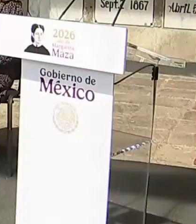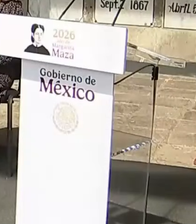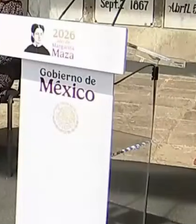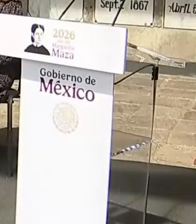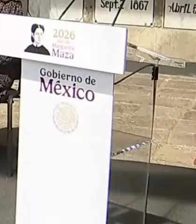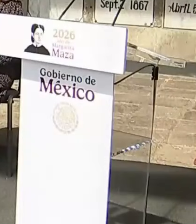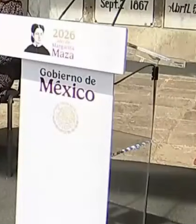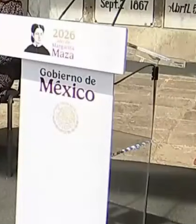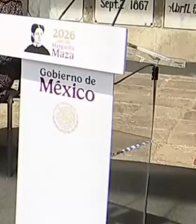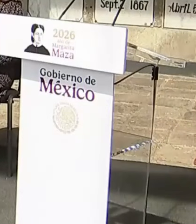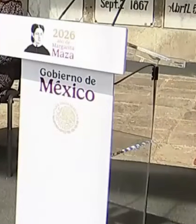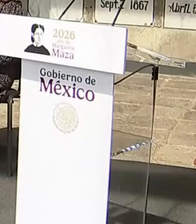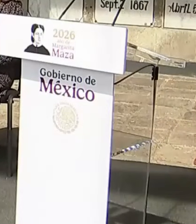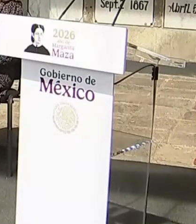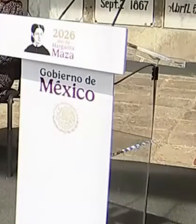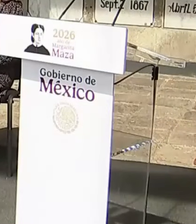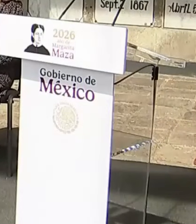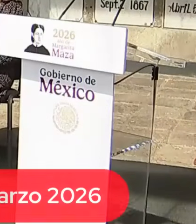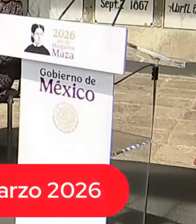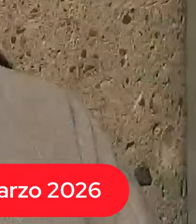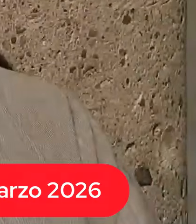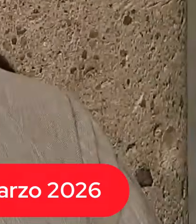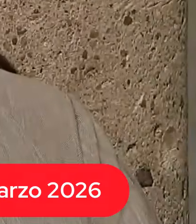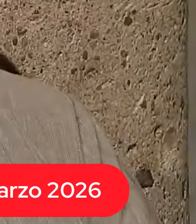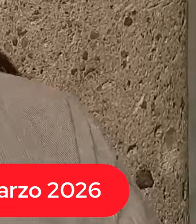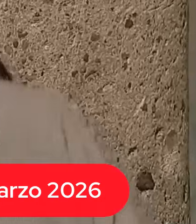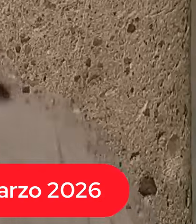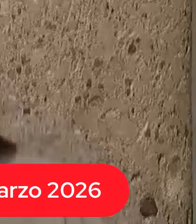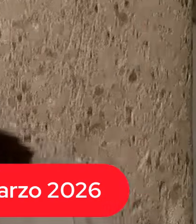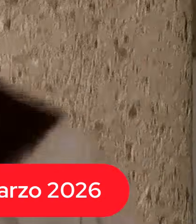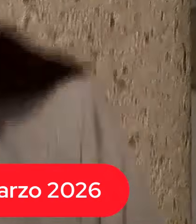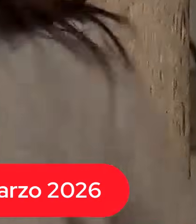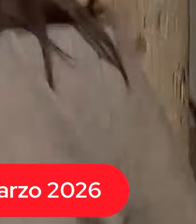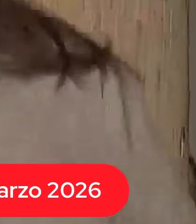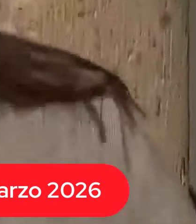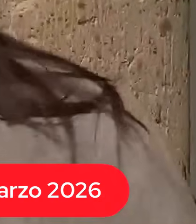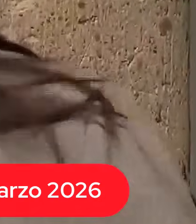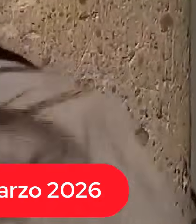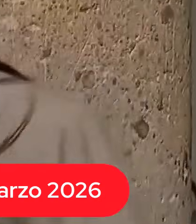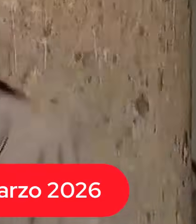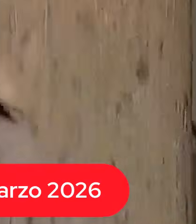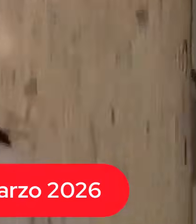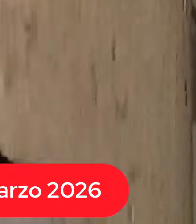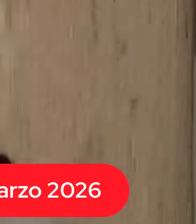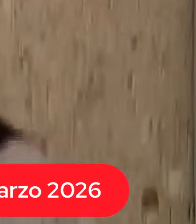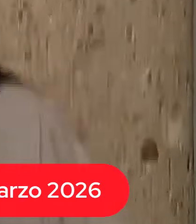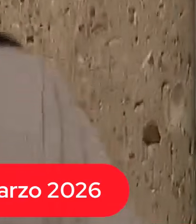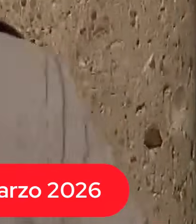Ciudadana Minerva Citlali Hernández Mora, secretaria de las Mujeres.